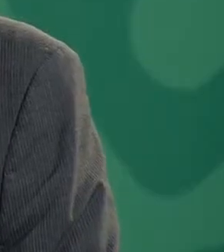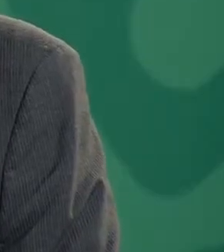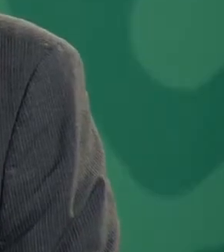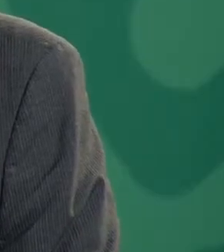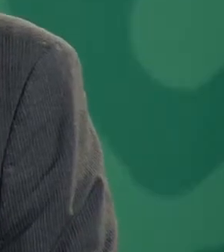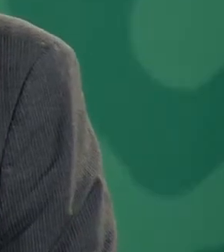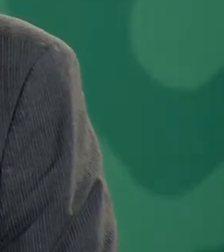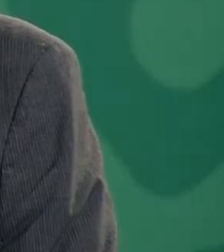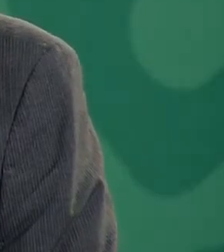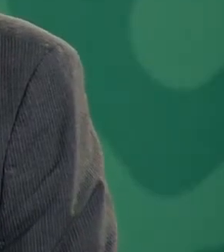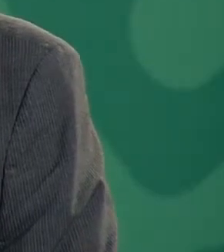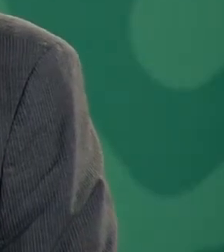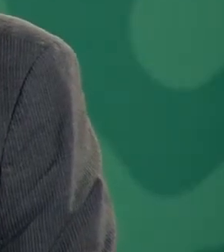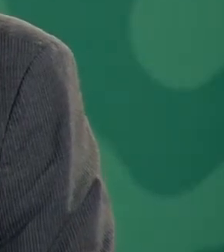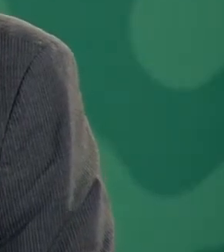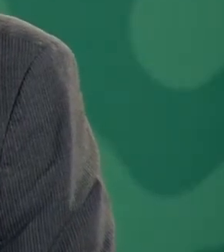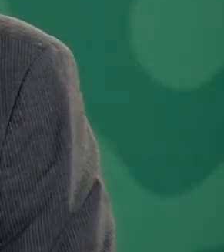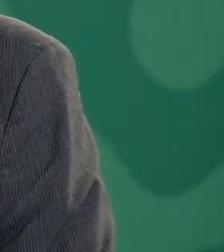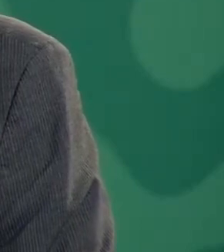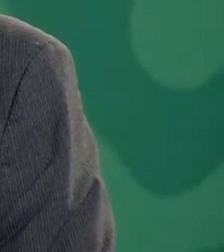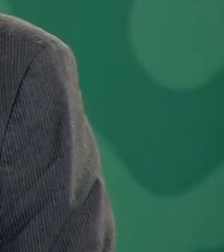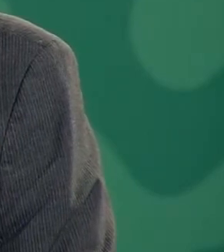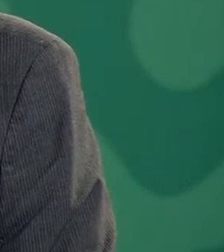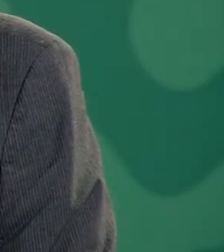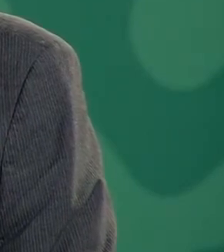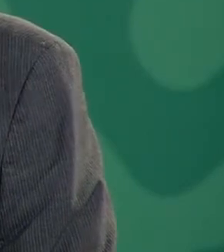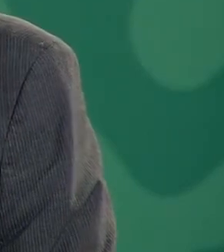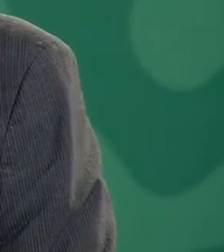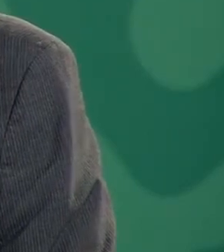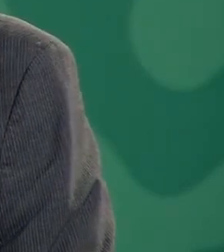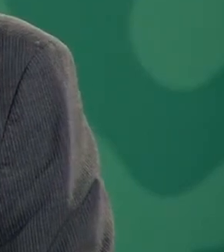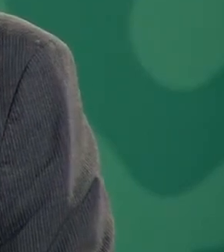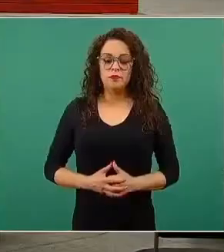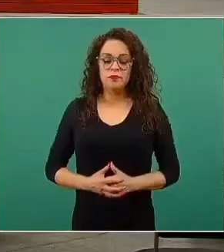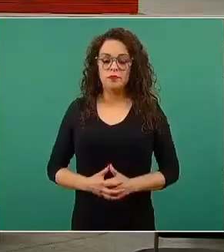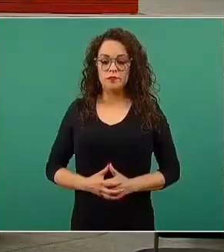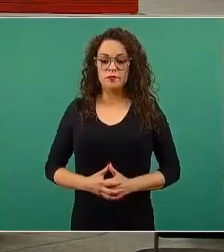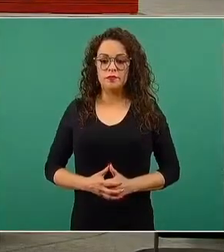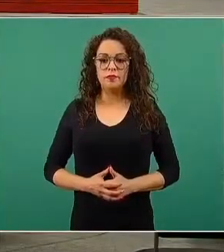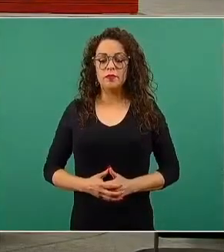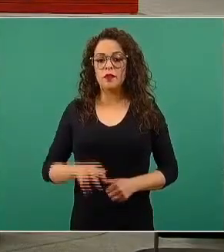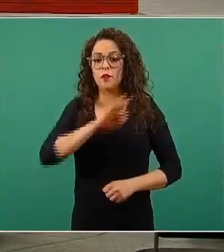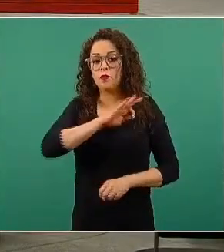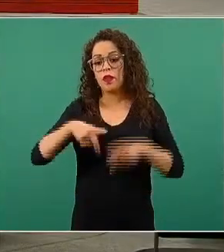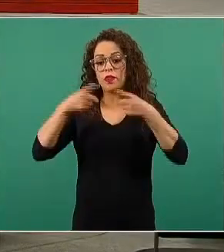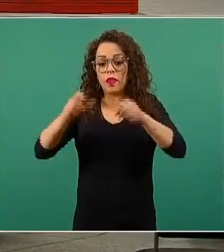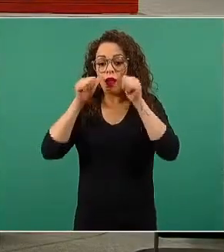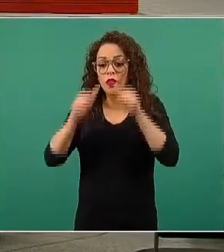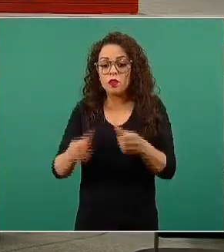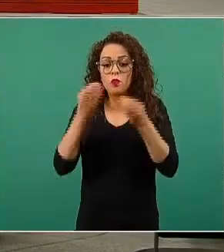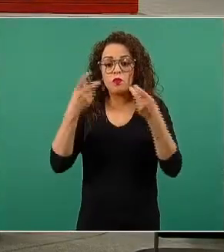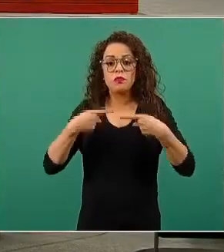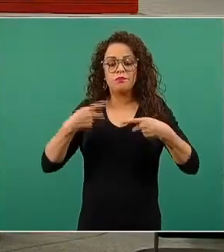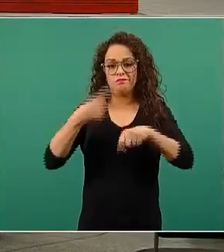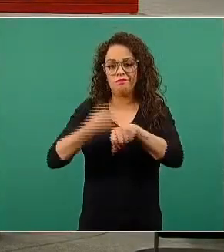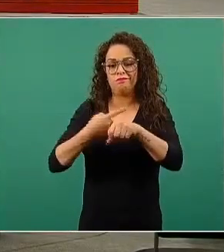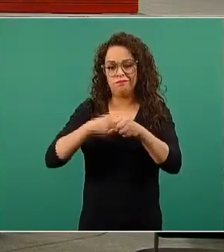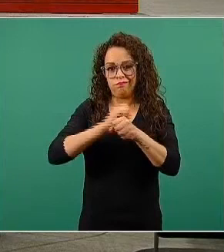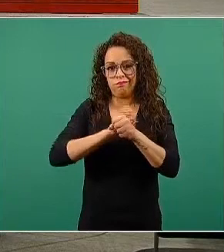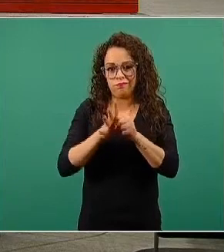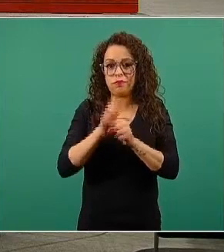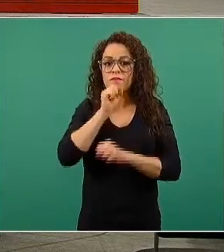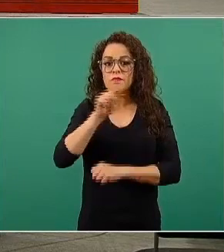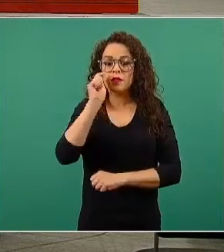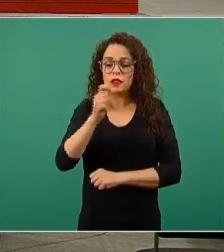personal de salud, atender a muchas personas que estaban padeciendo COVID, incluso en situaciones de neumonía y de